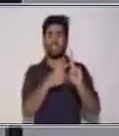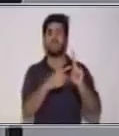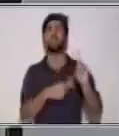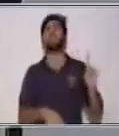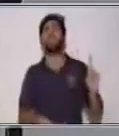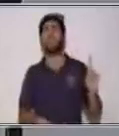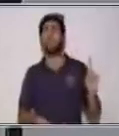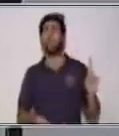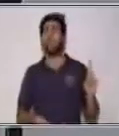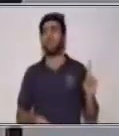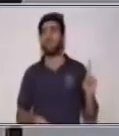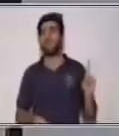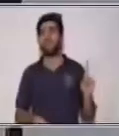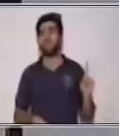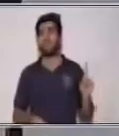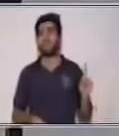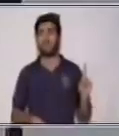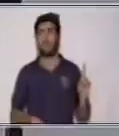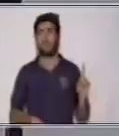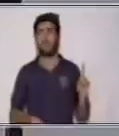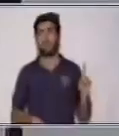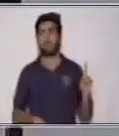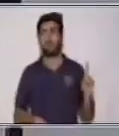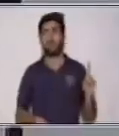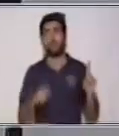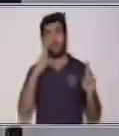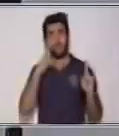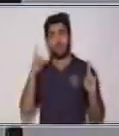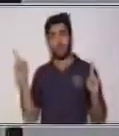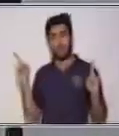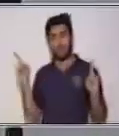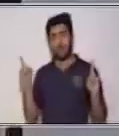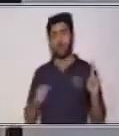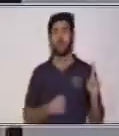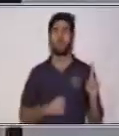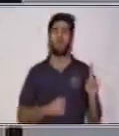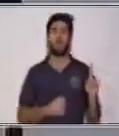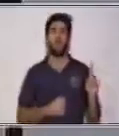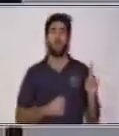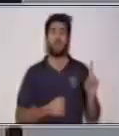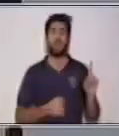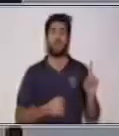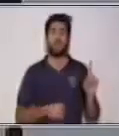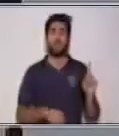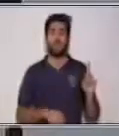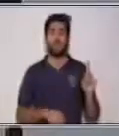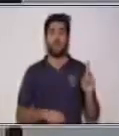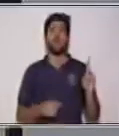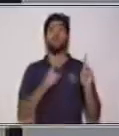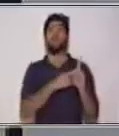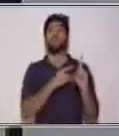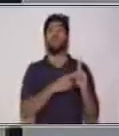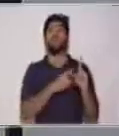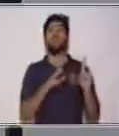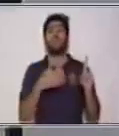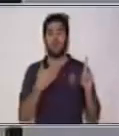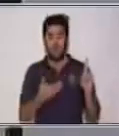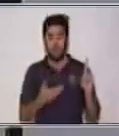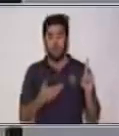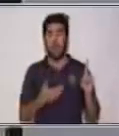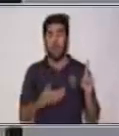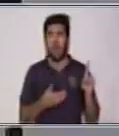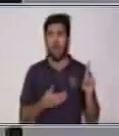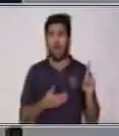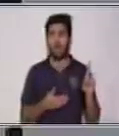claves para dar finalización a nuestra investigación. Muy bien, tenemos aquí lo que son